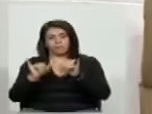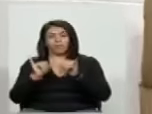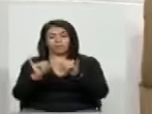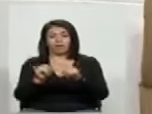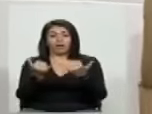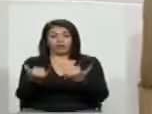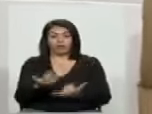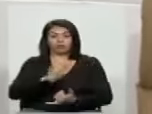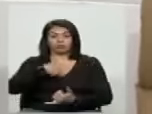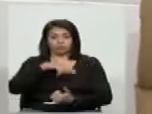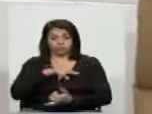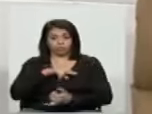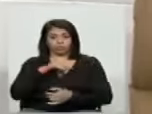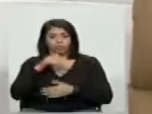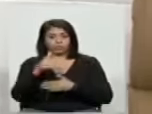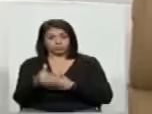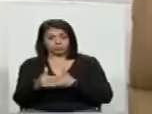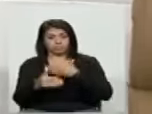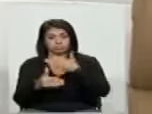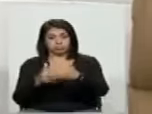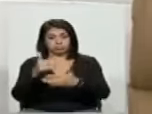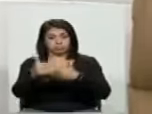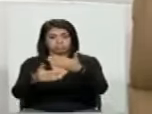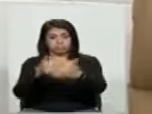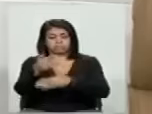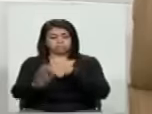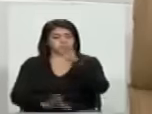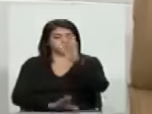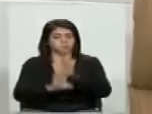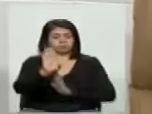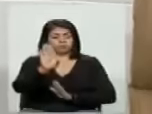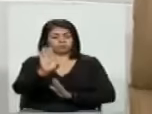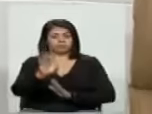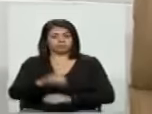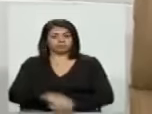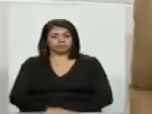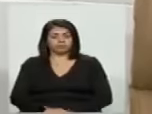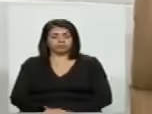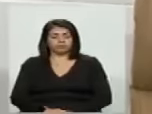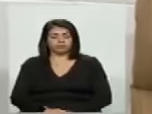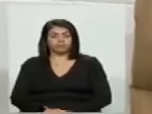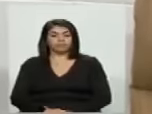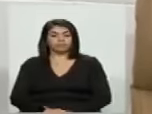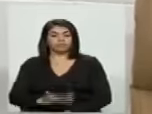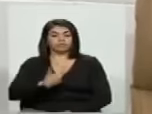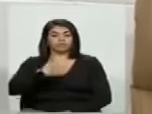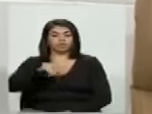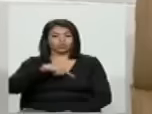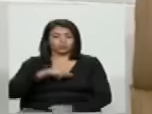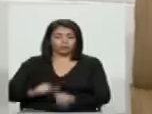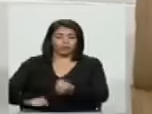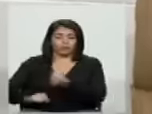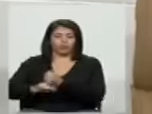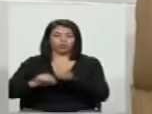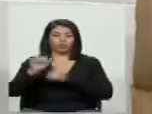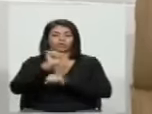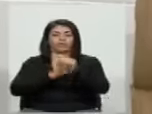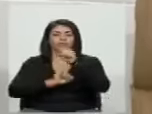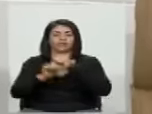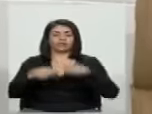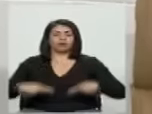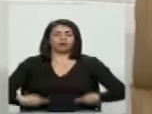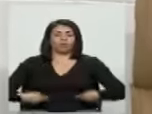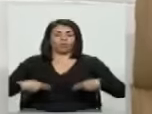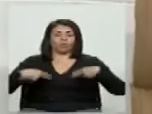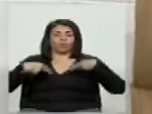Ahora, nosotros sí tenemos que avanzar y aportar, poner nuestro grano de arena en defensa de la